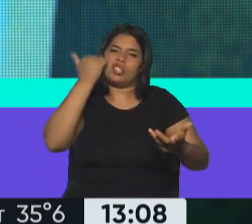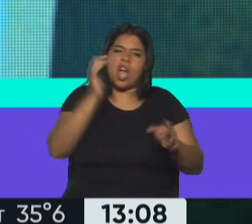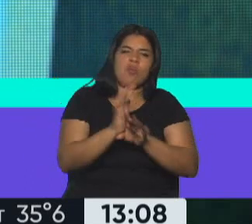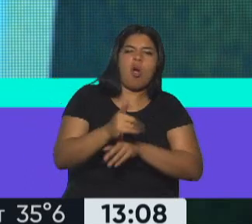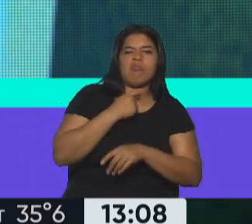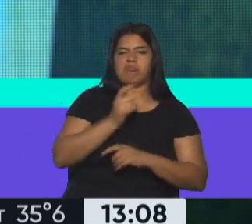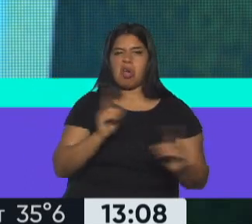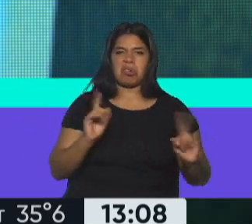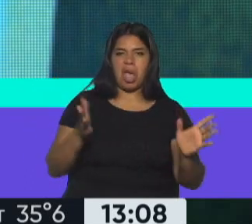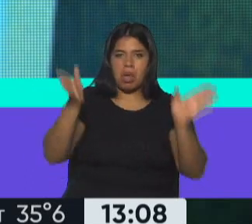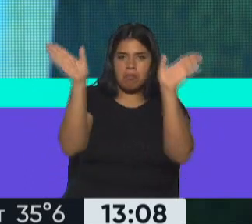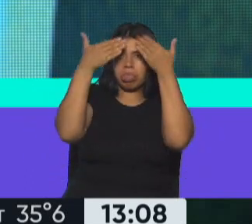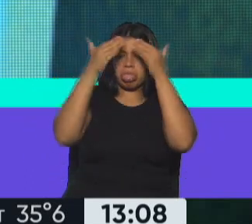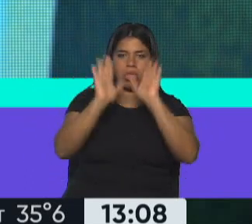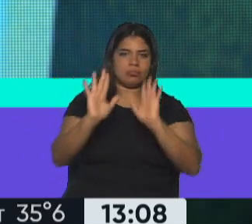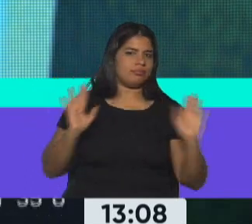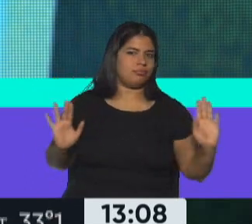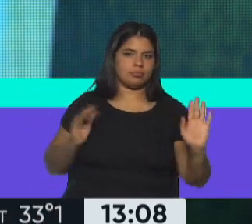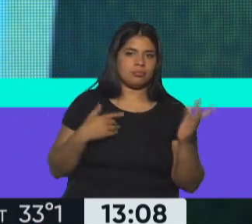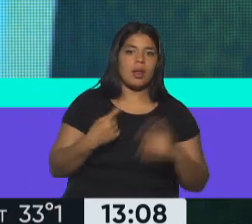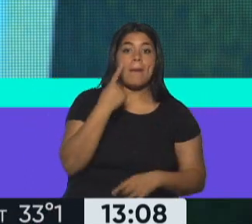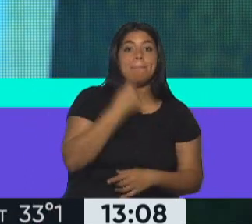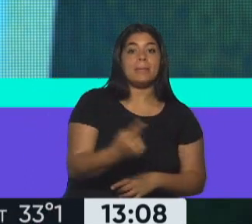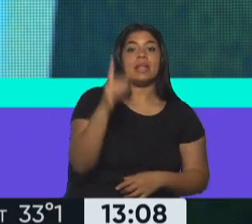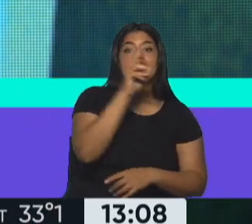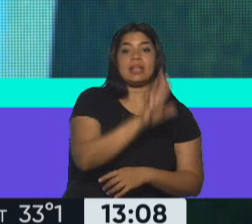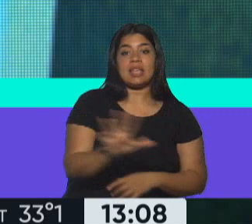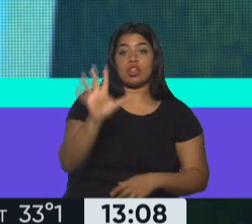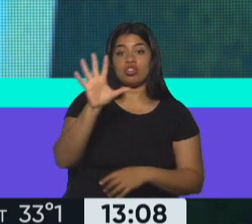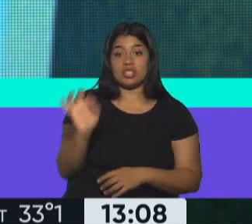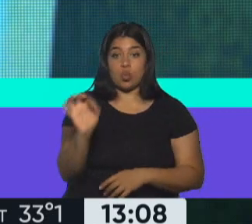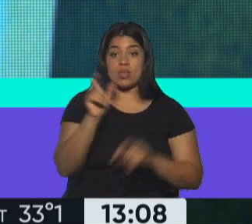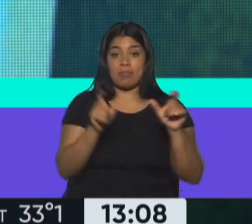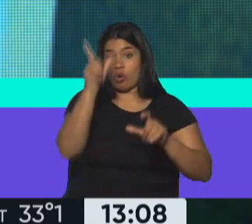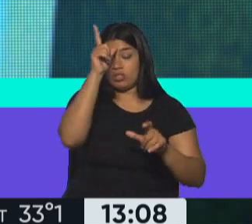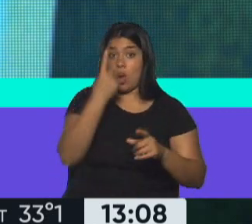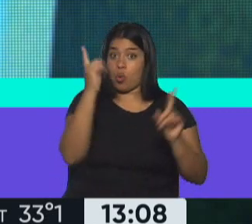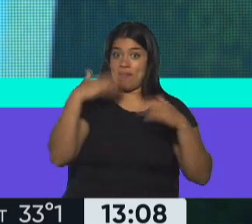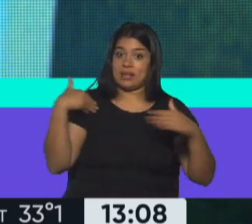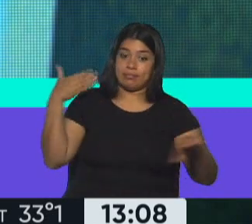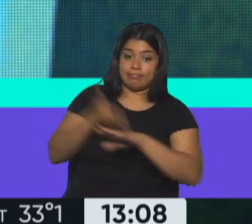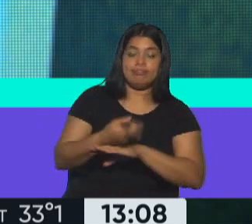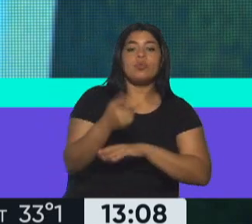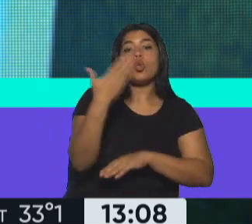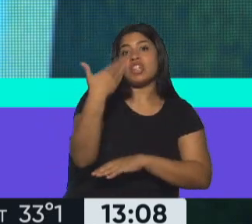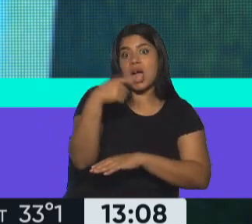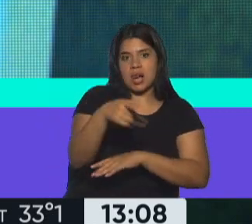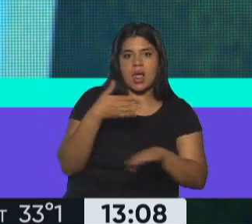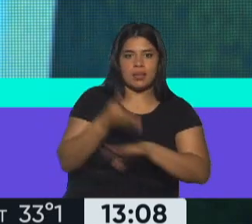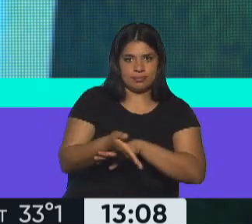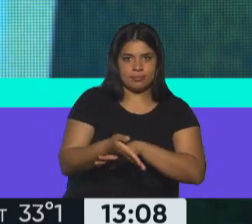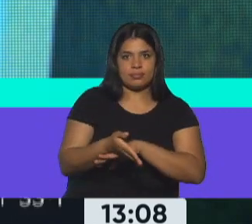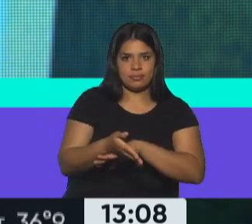comisarios generales y hubo este eran 1550 y me acuerdo que mientras yo iba caminando al lugar que iba a dar la charla